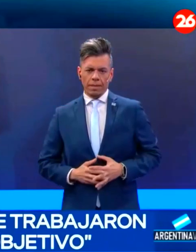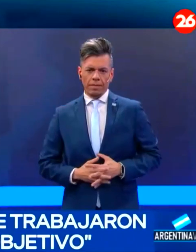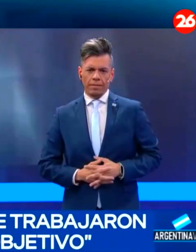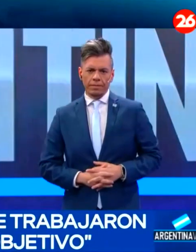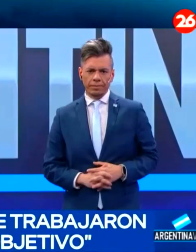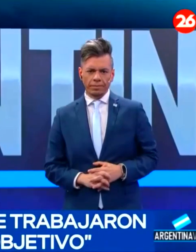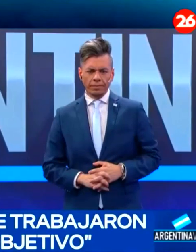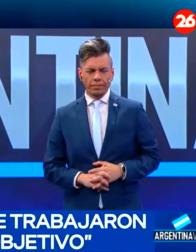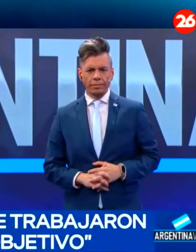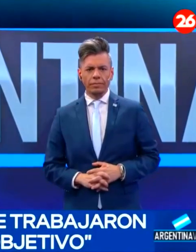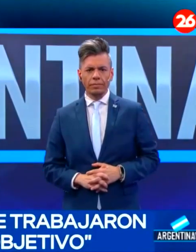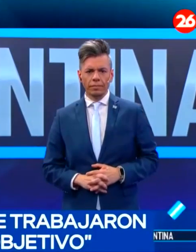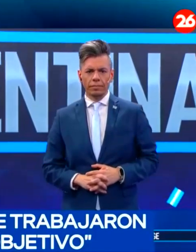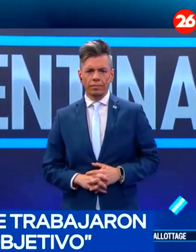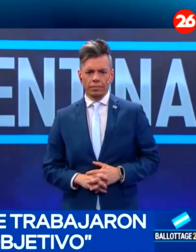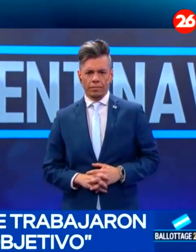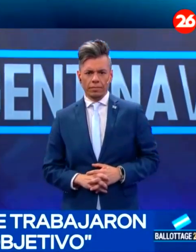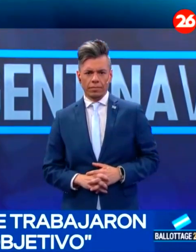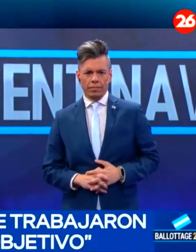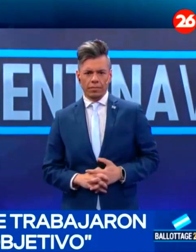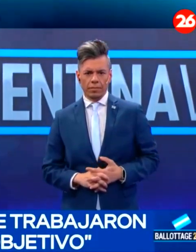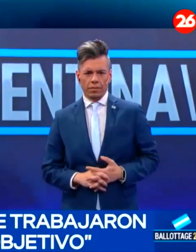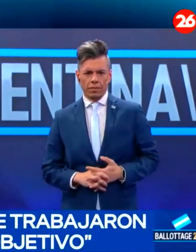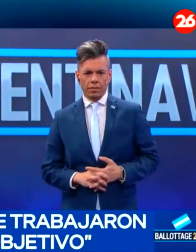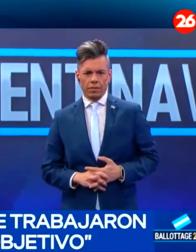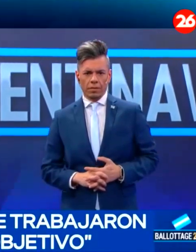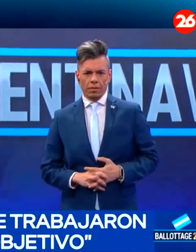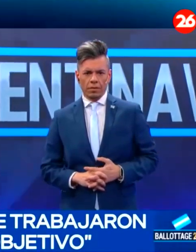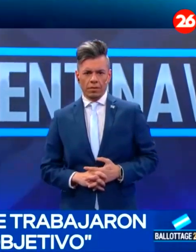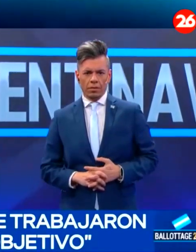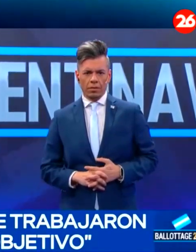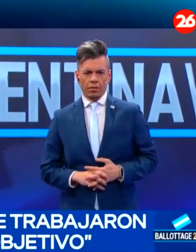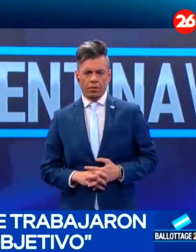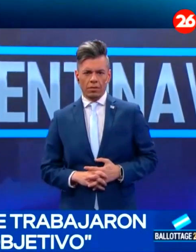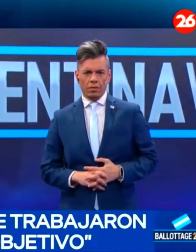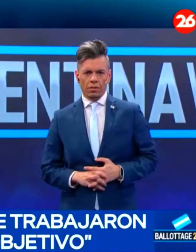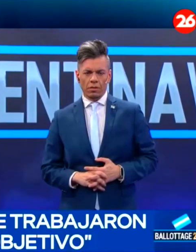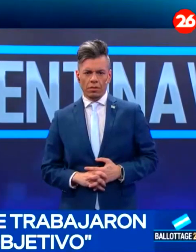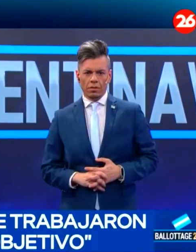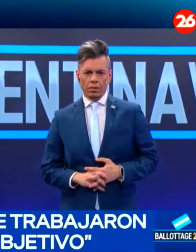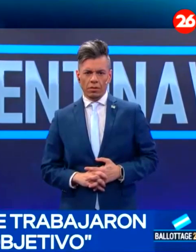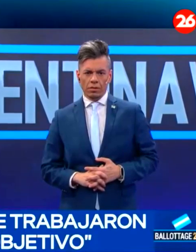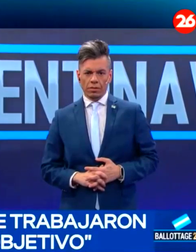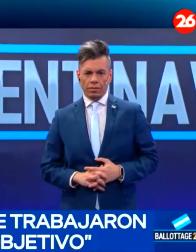paso alguno, y capaz que eran de los mismos partidos que se en ese momento